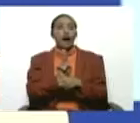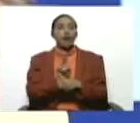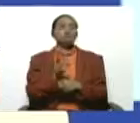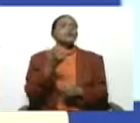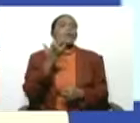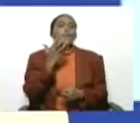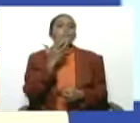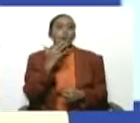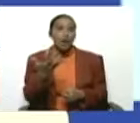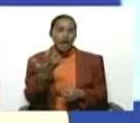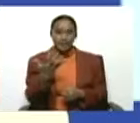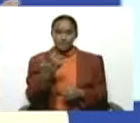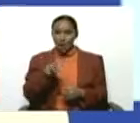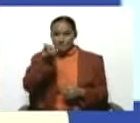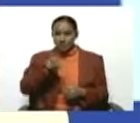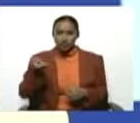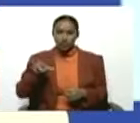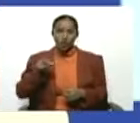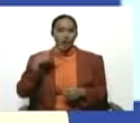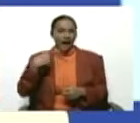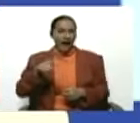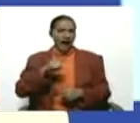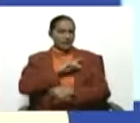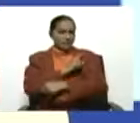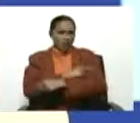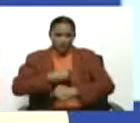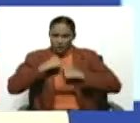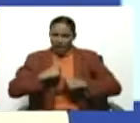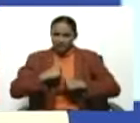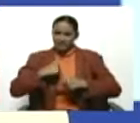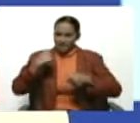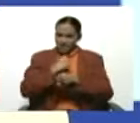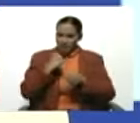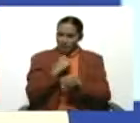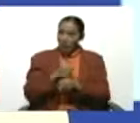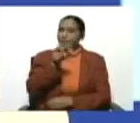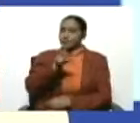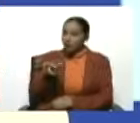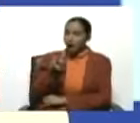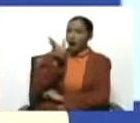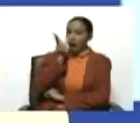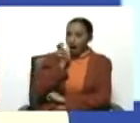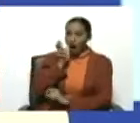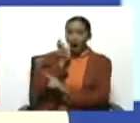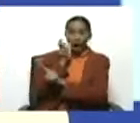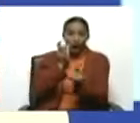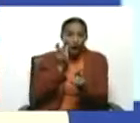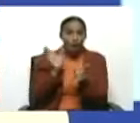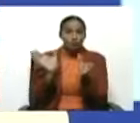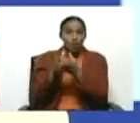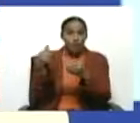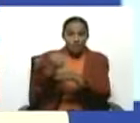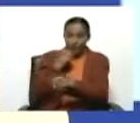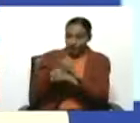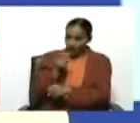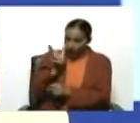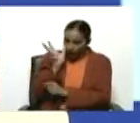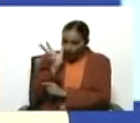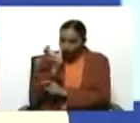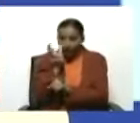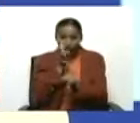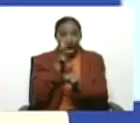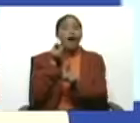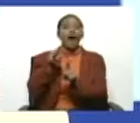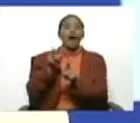ejemplo tu fuerza de trabajadores para otros países qui ser también un